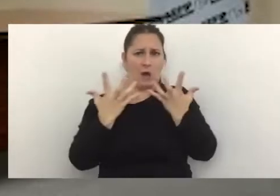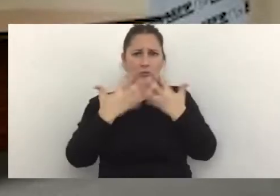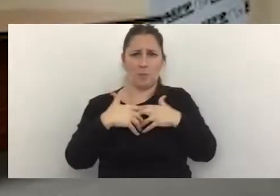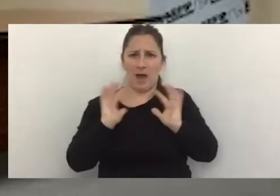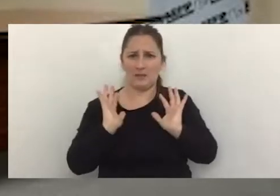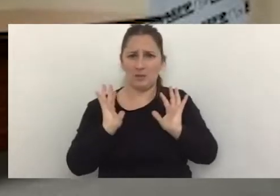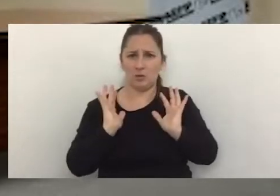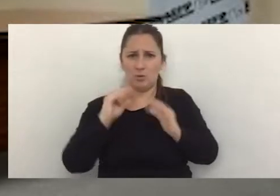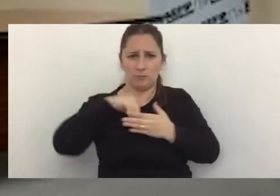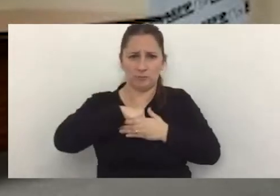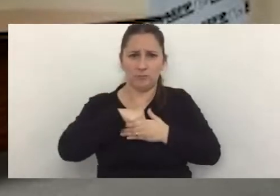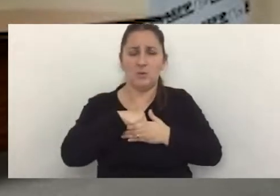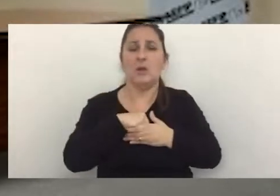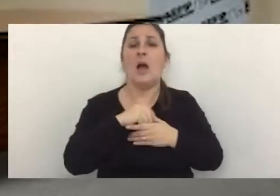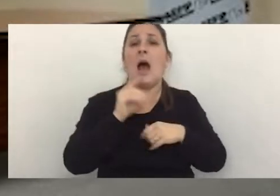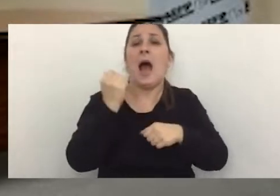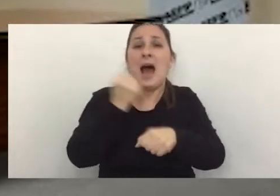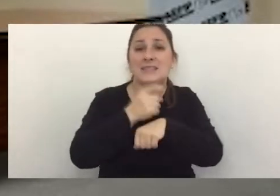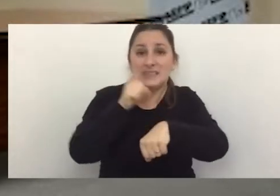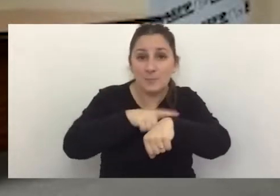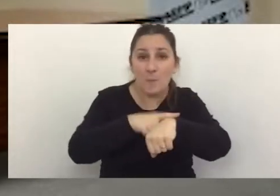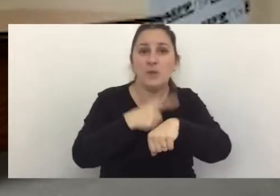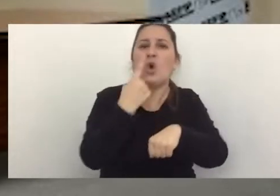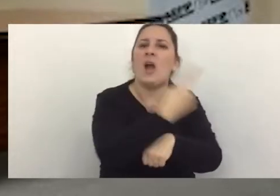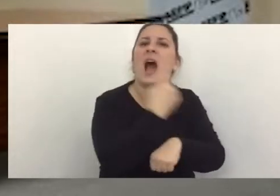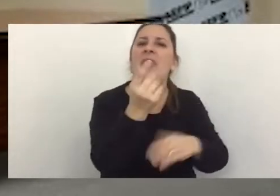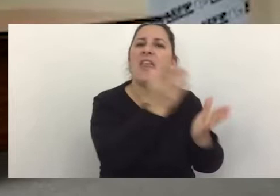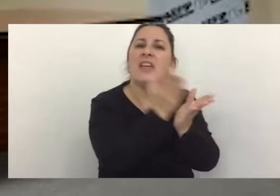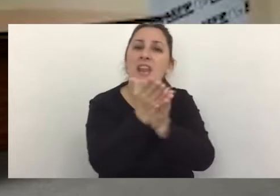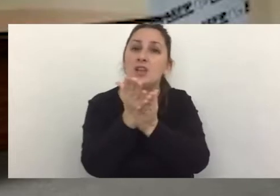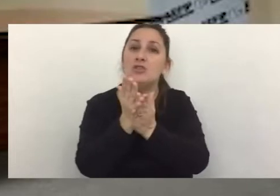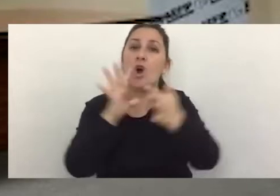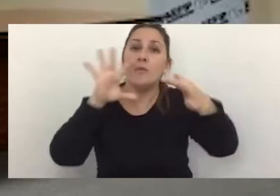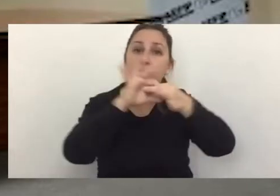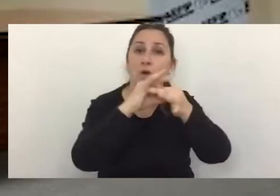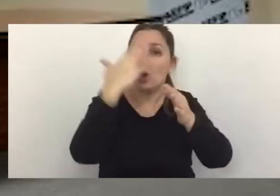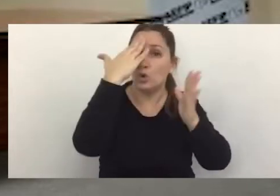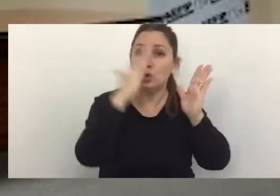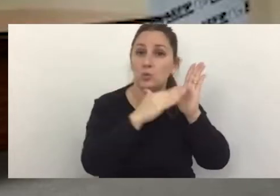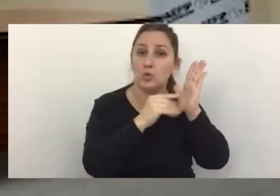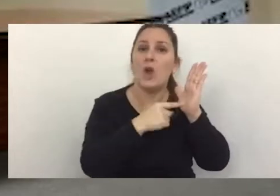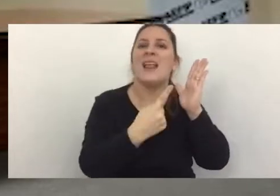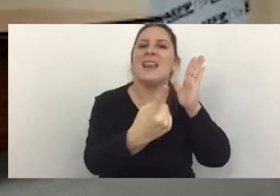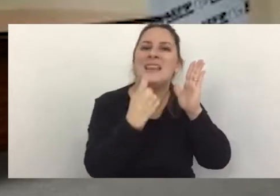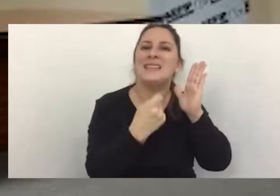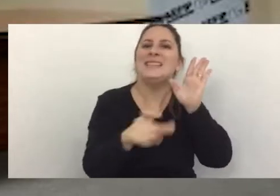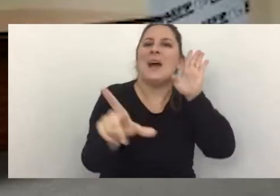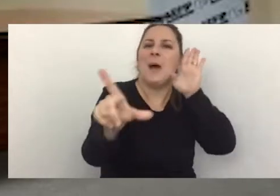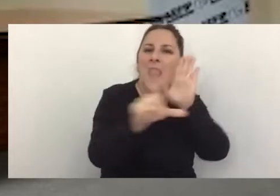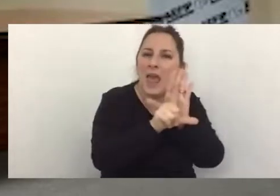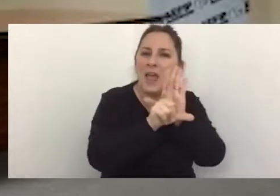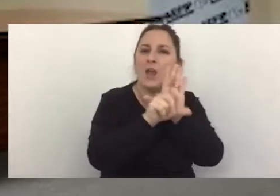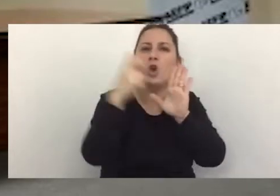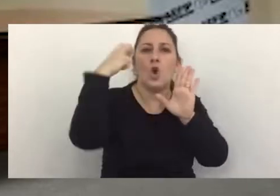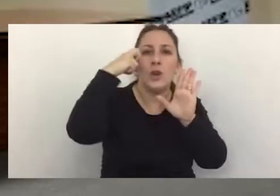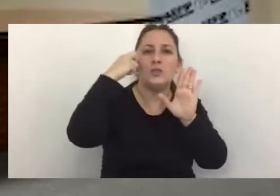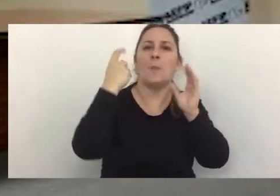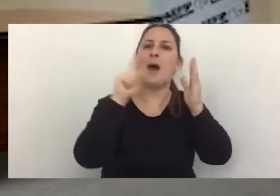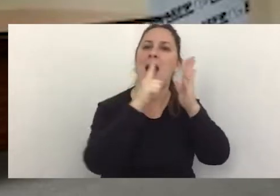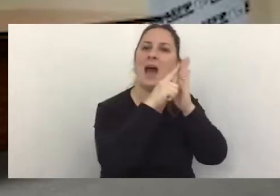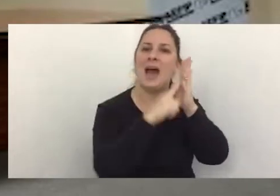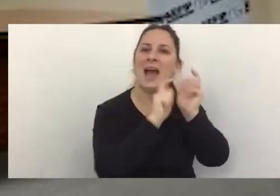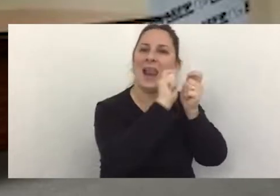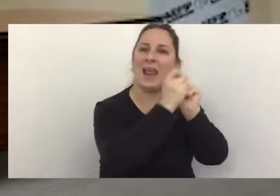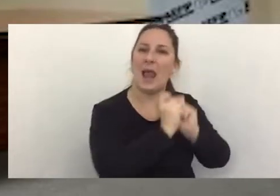momento, cada derecho constitucional necesitaba de una ley del Congreso para que lo reglamentara. Cuando